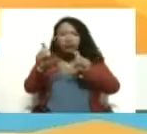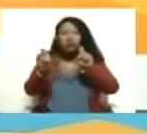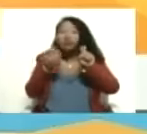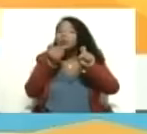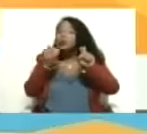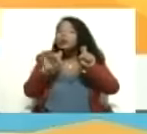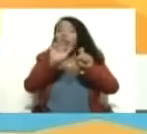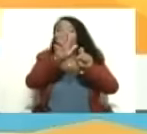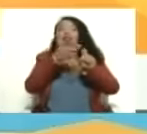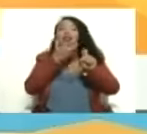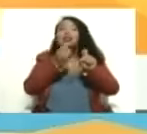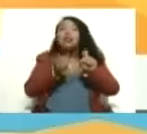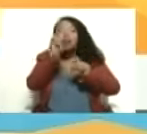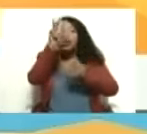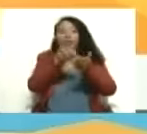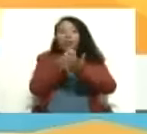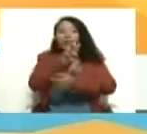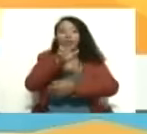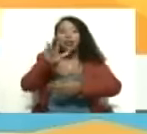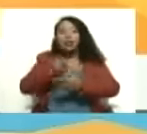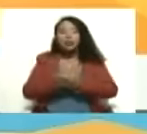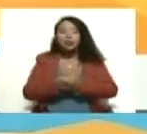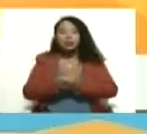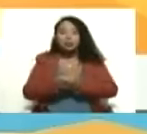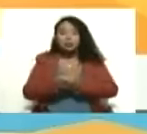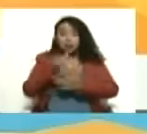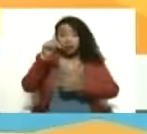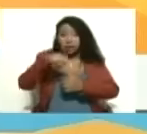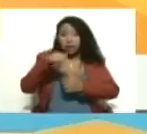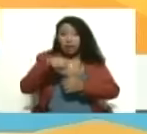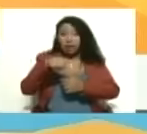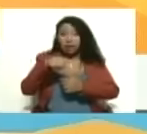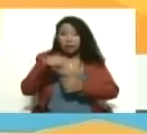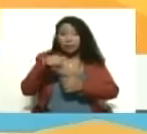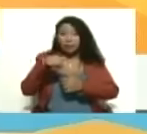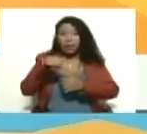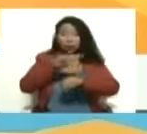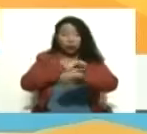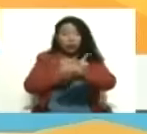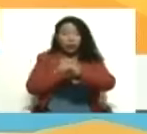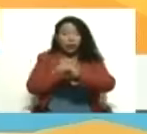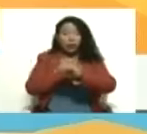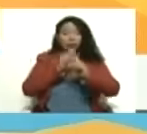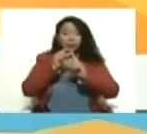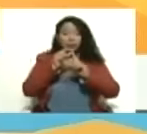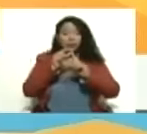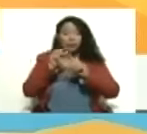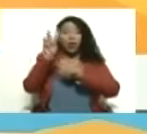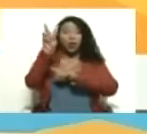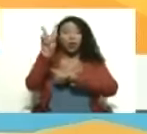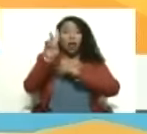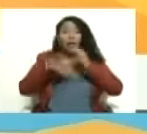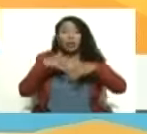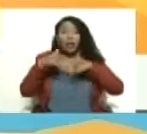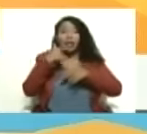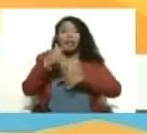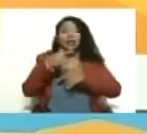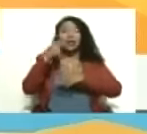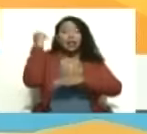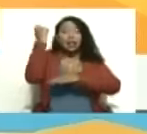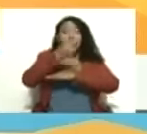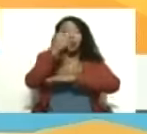3 de diciembre de 2023 y aquí viene el masazo estos dos actos que menciona el tribunal supremo en sala